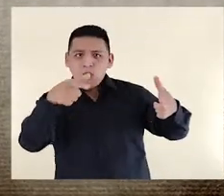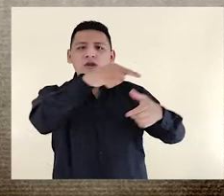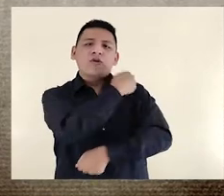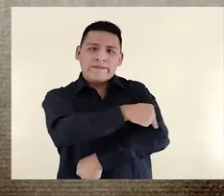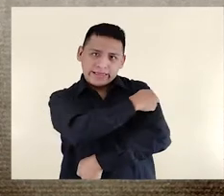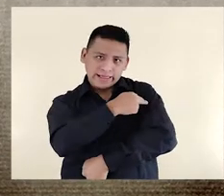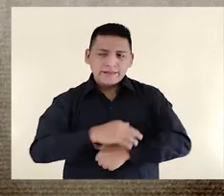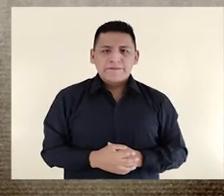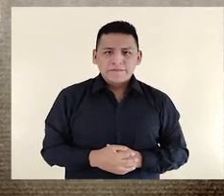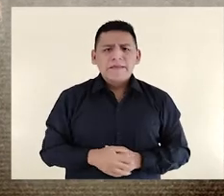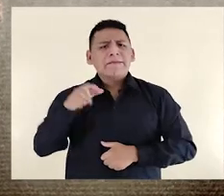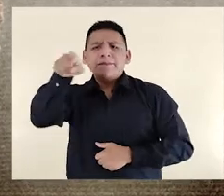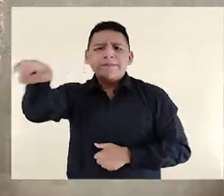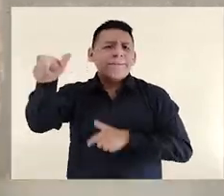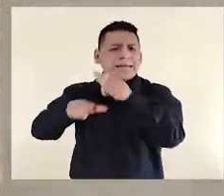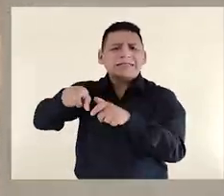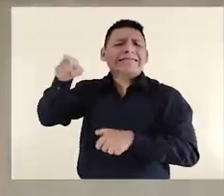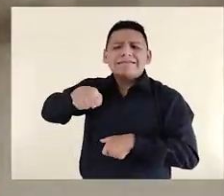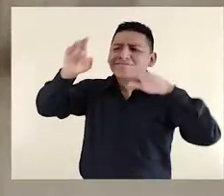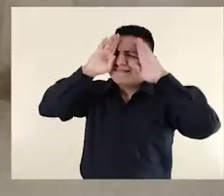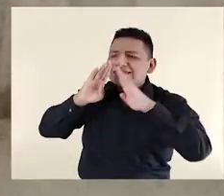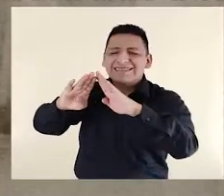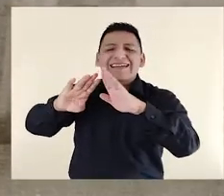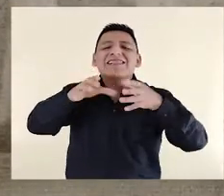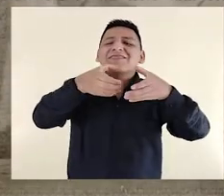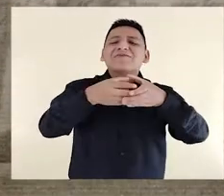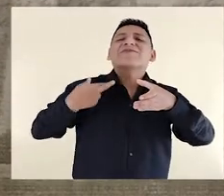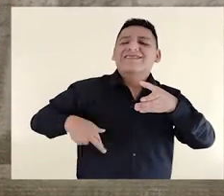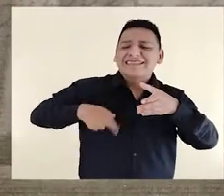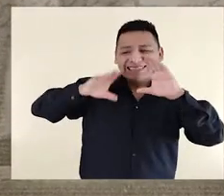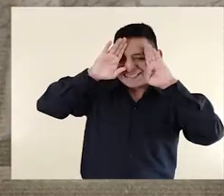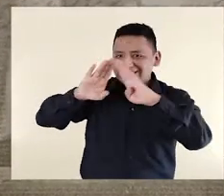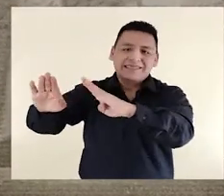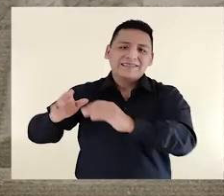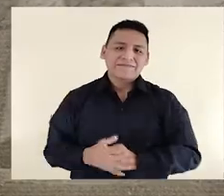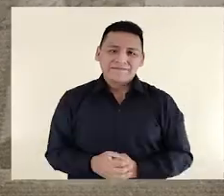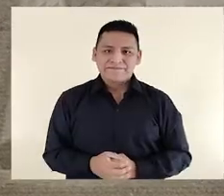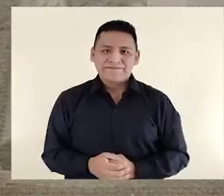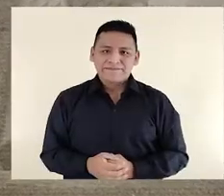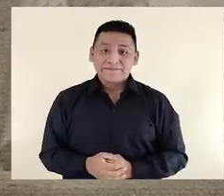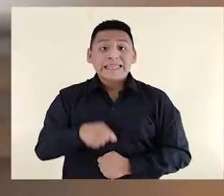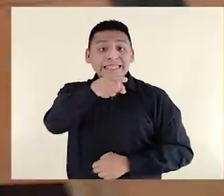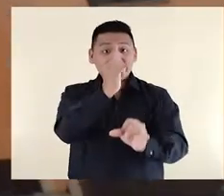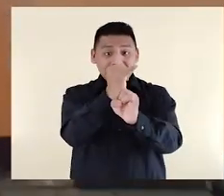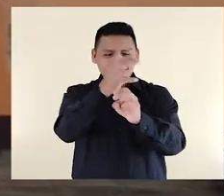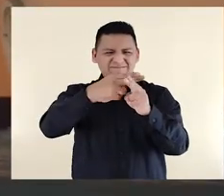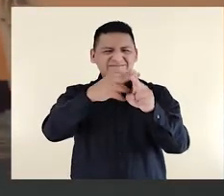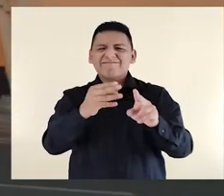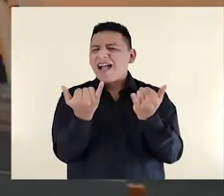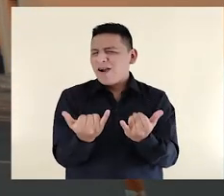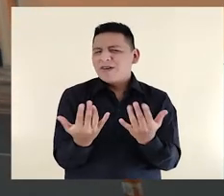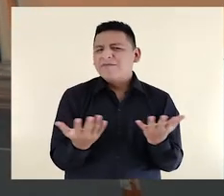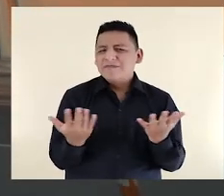iglesias, conventos y hospitales, para menesterosos de cuya atención siempre se encargaban las órdenes religiosas. Esta